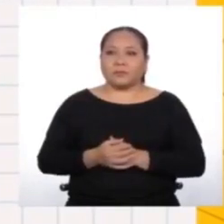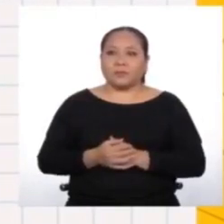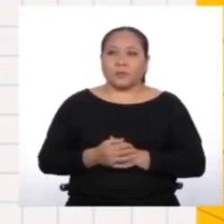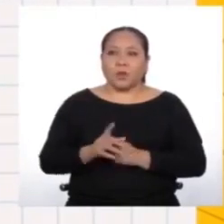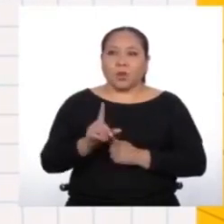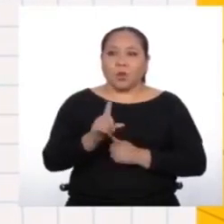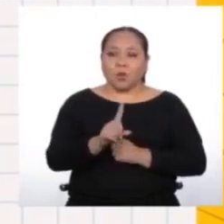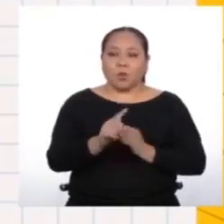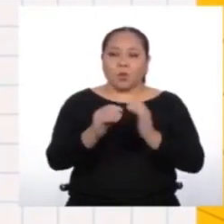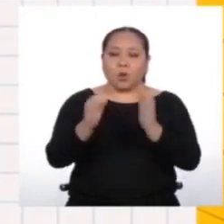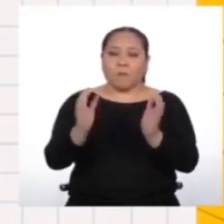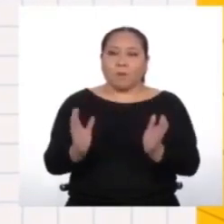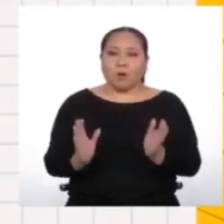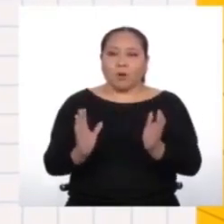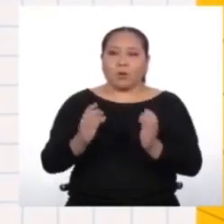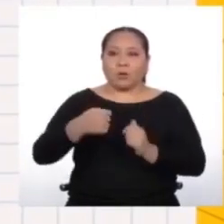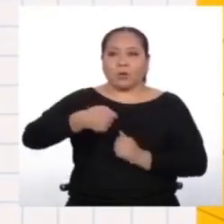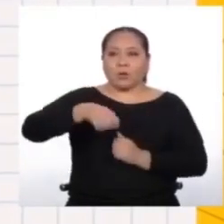1 por